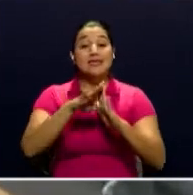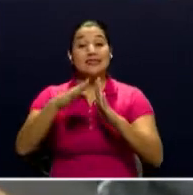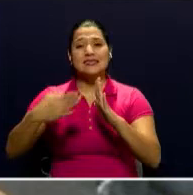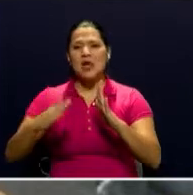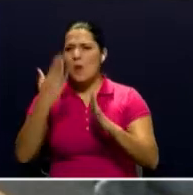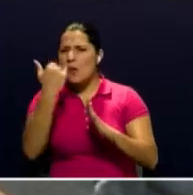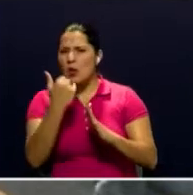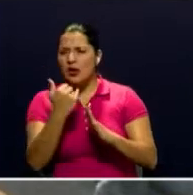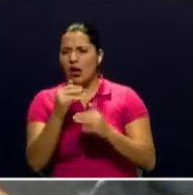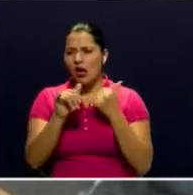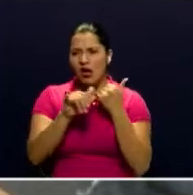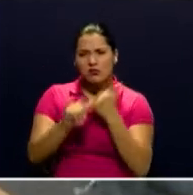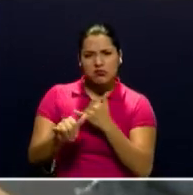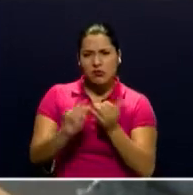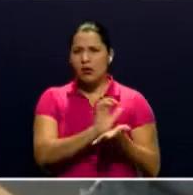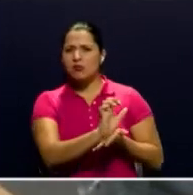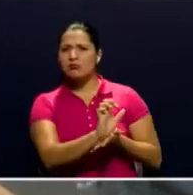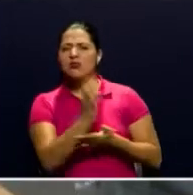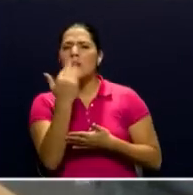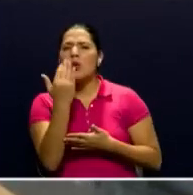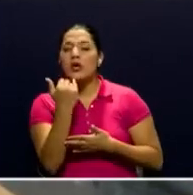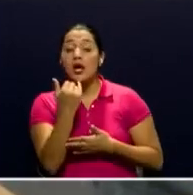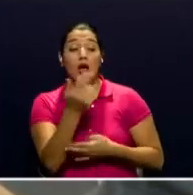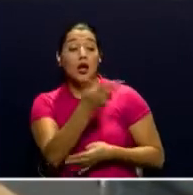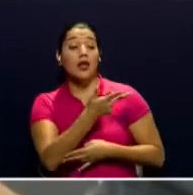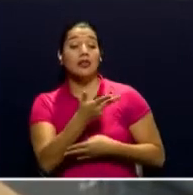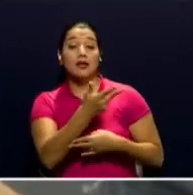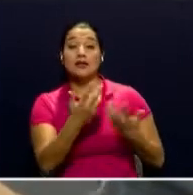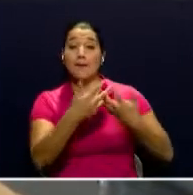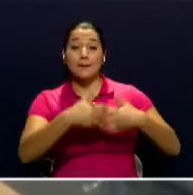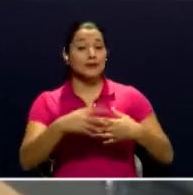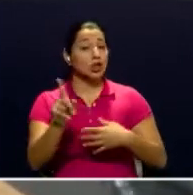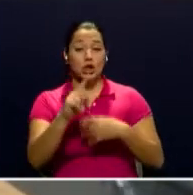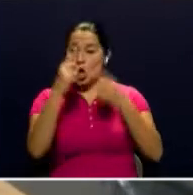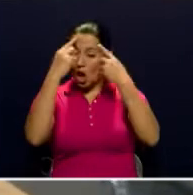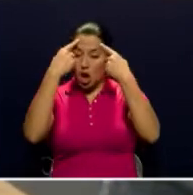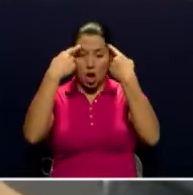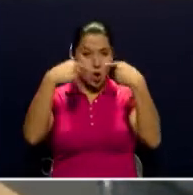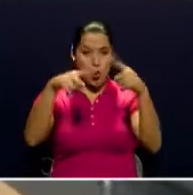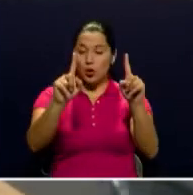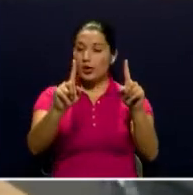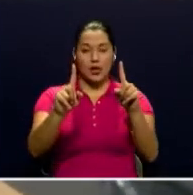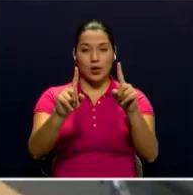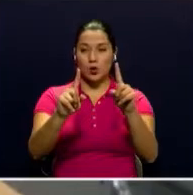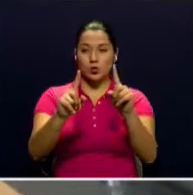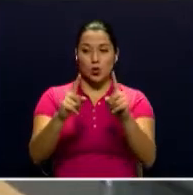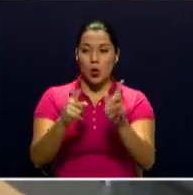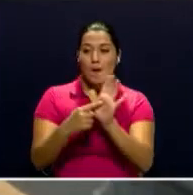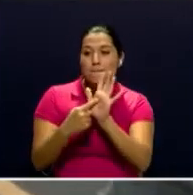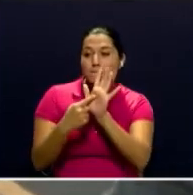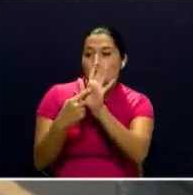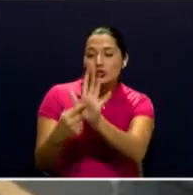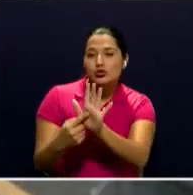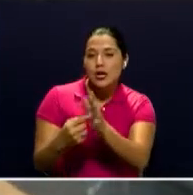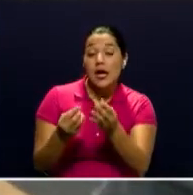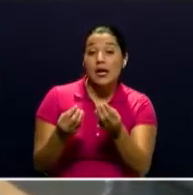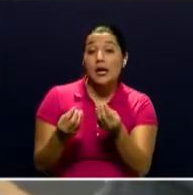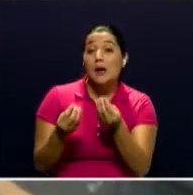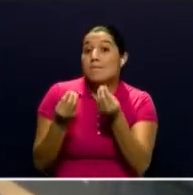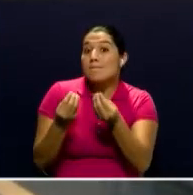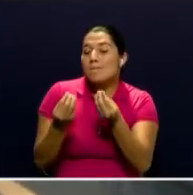los recursos obedecen a que estas 3 empresas no lograron desvirtuar una serie de